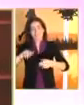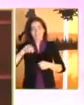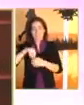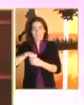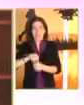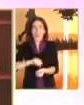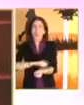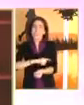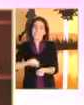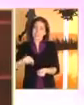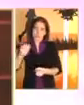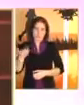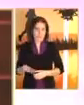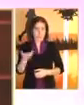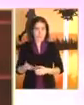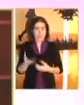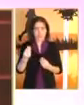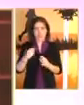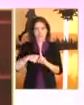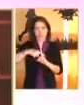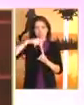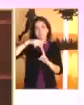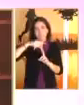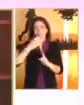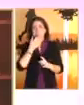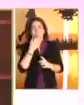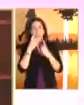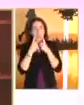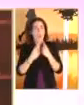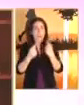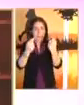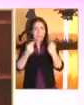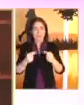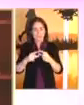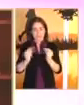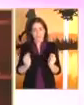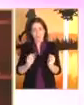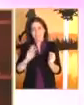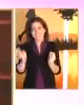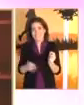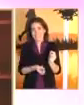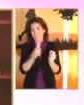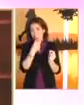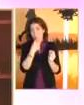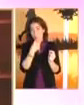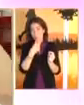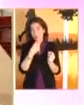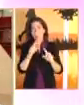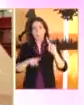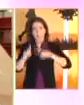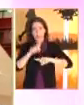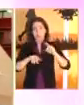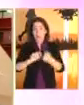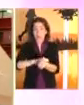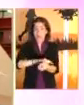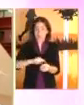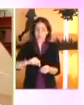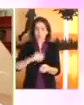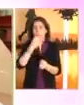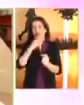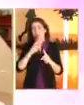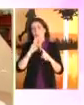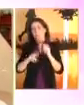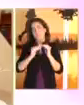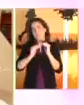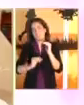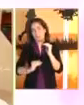importante. Entonces, cuando consumimos langostinos, gambas, etcétera, si tenemos problemas con el colesterol, mejor no consumir la cabeza. Pero